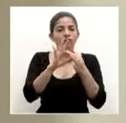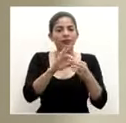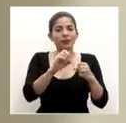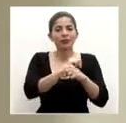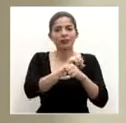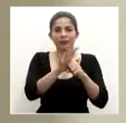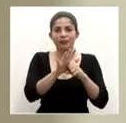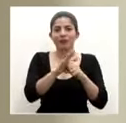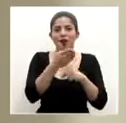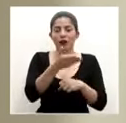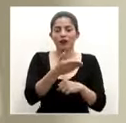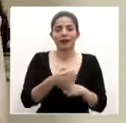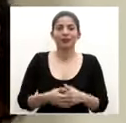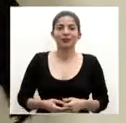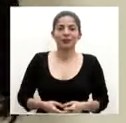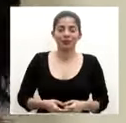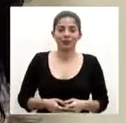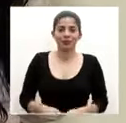epidemiológico del COVID-19.